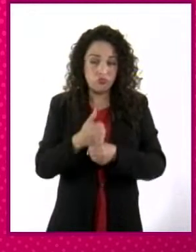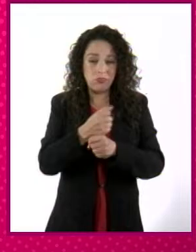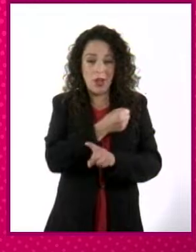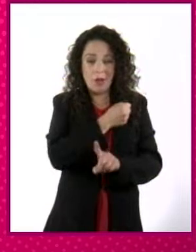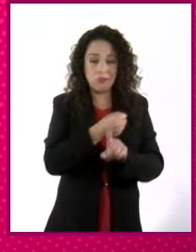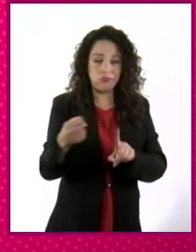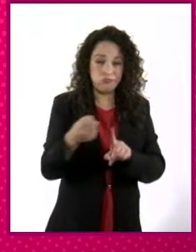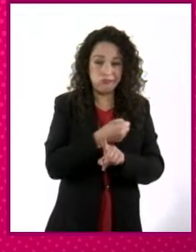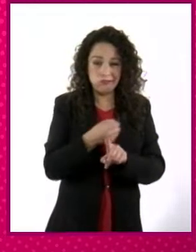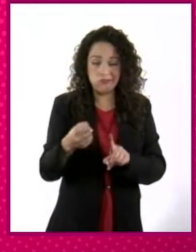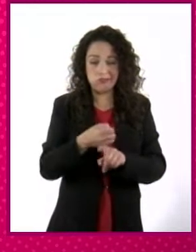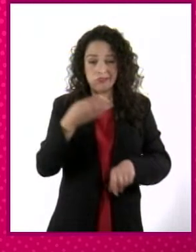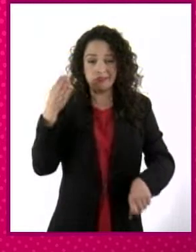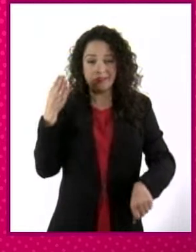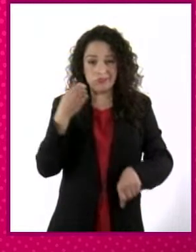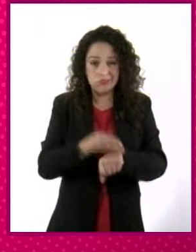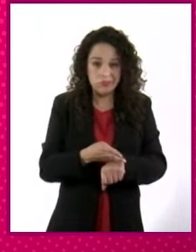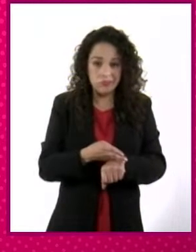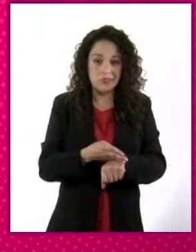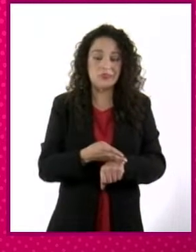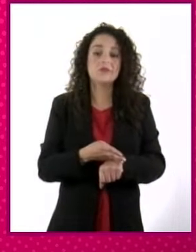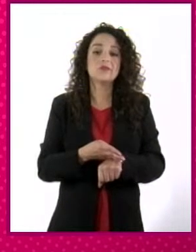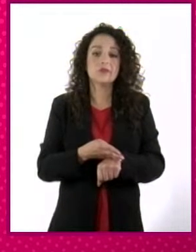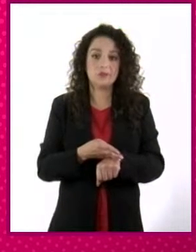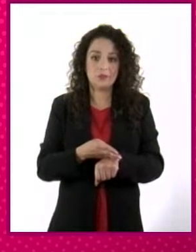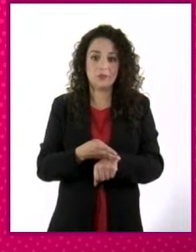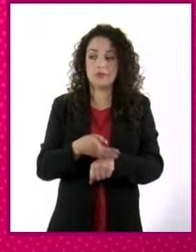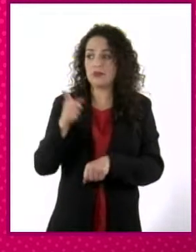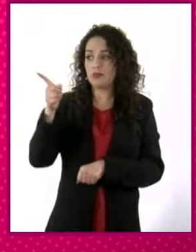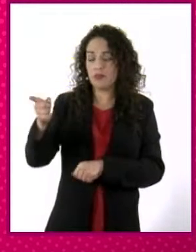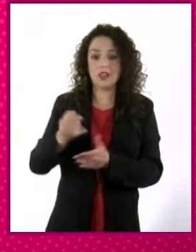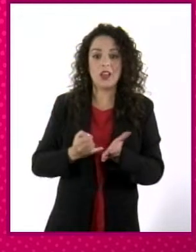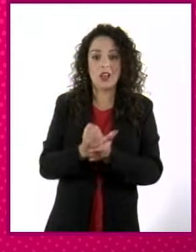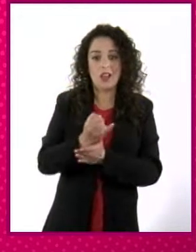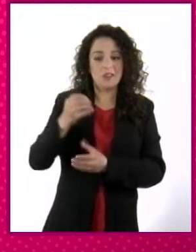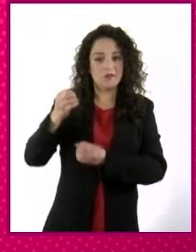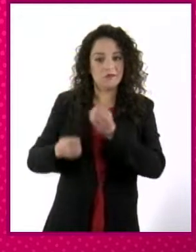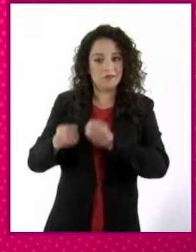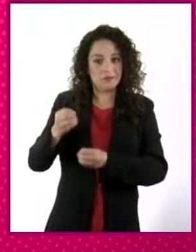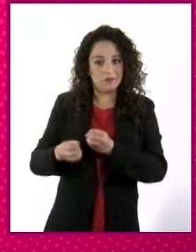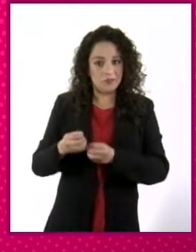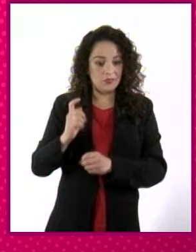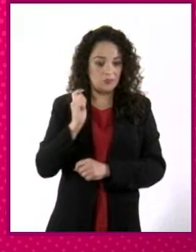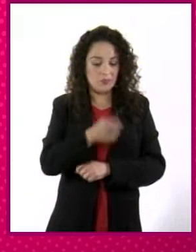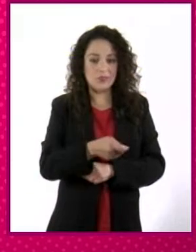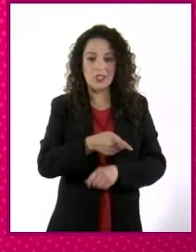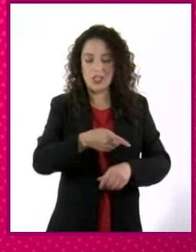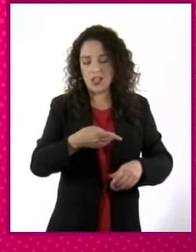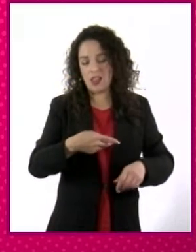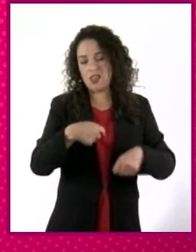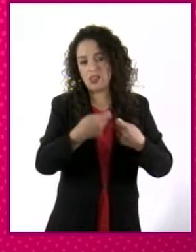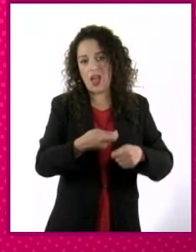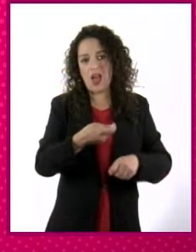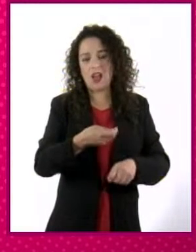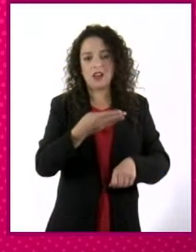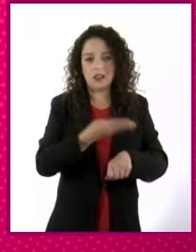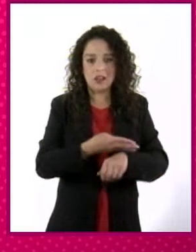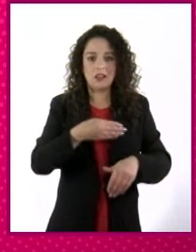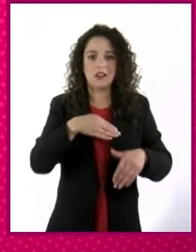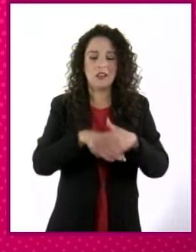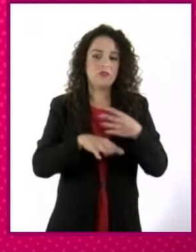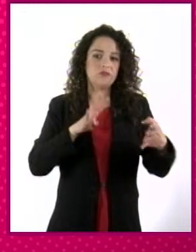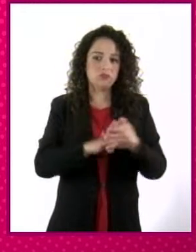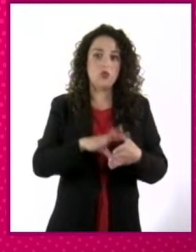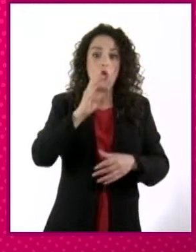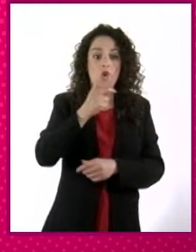maltratos, castigos, fueron juzgados por la Inquisición, acusados de